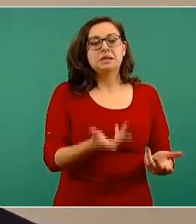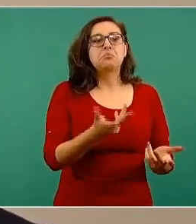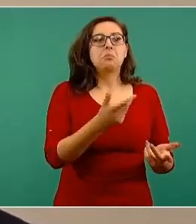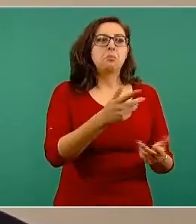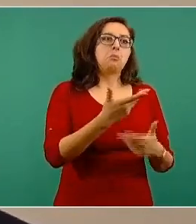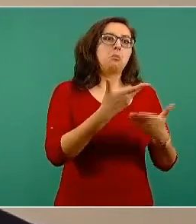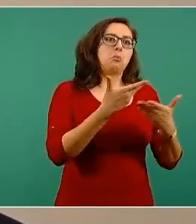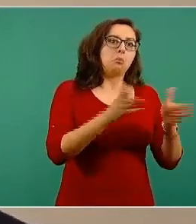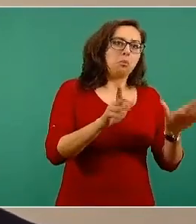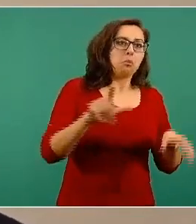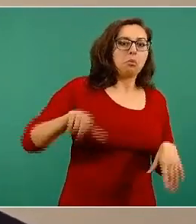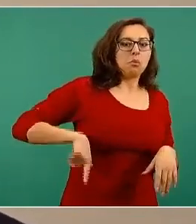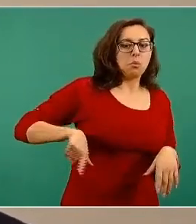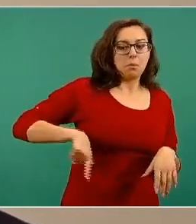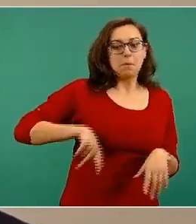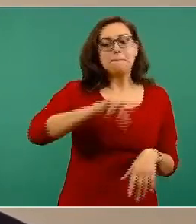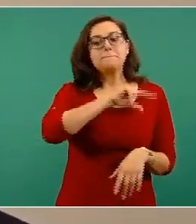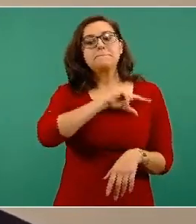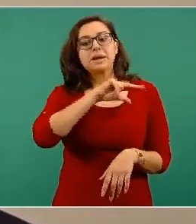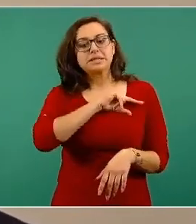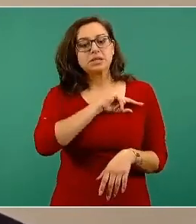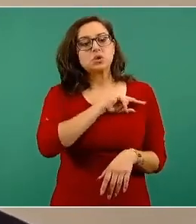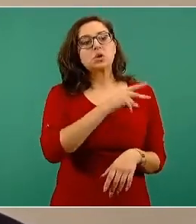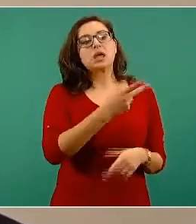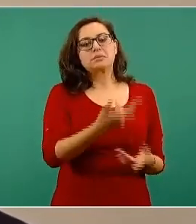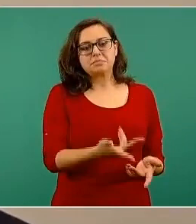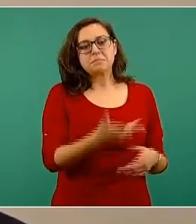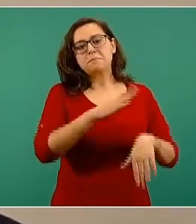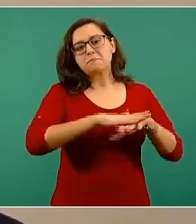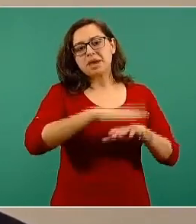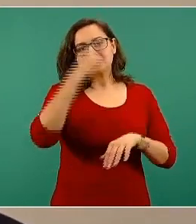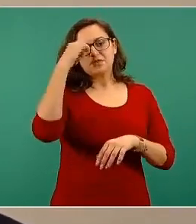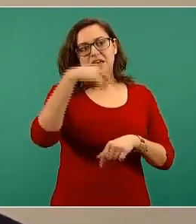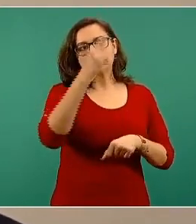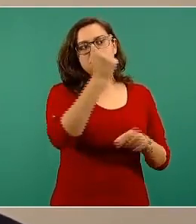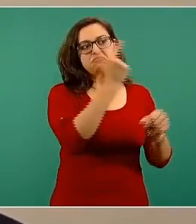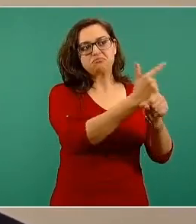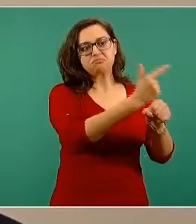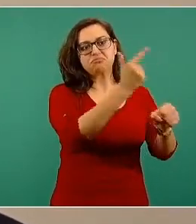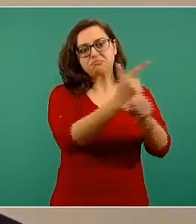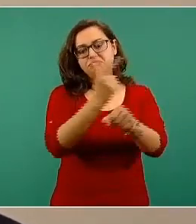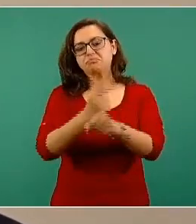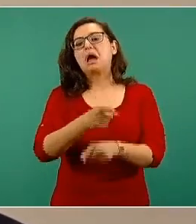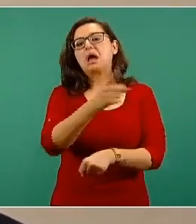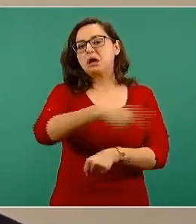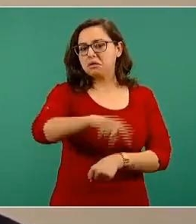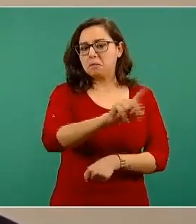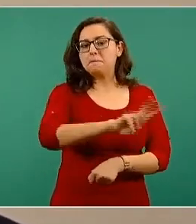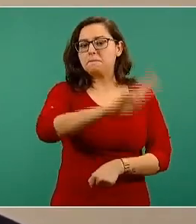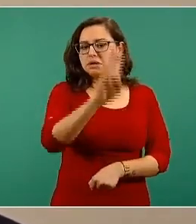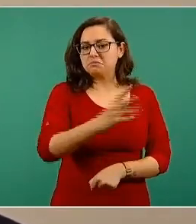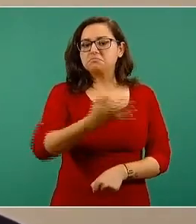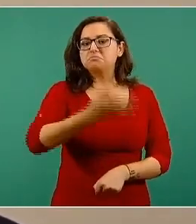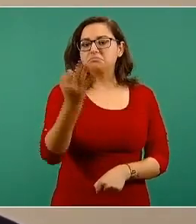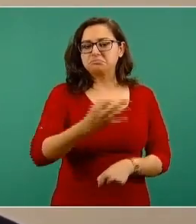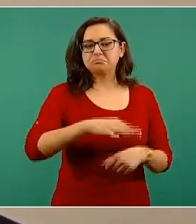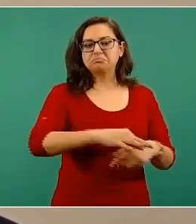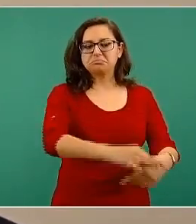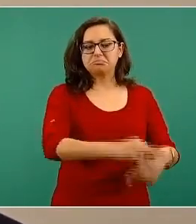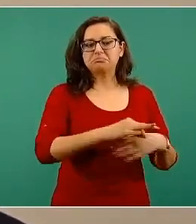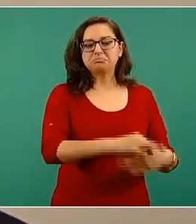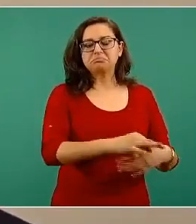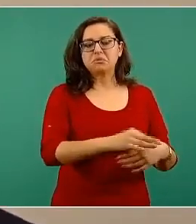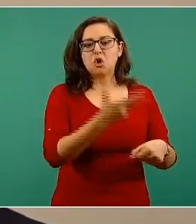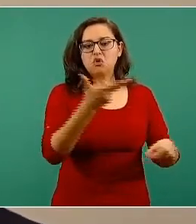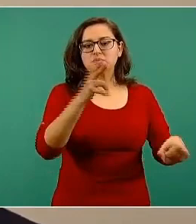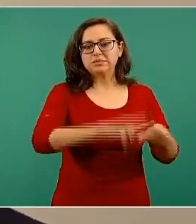como privadas, que estaban atendiendo a los pacientes sospechosos y confirmados de COVID y por lo tanto pertenecían a esta primera línea de